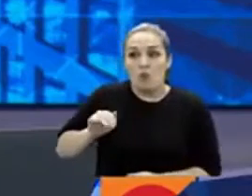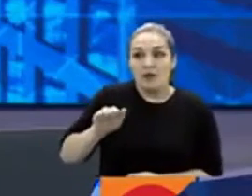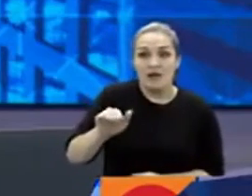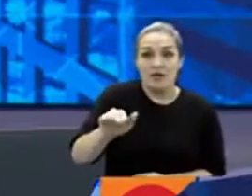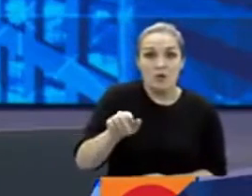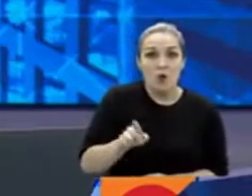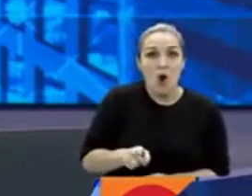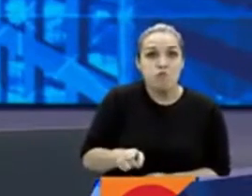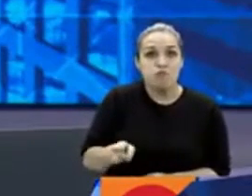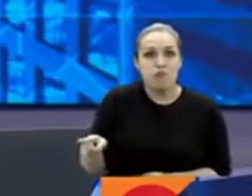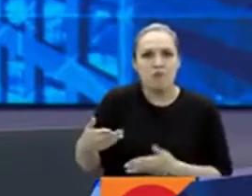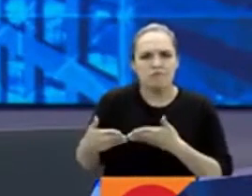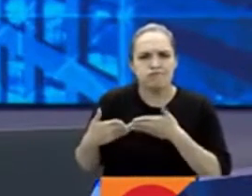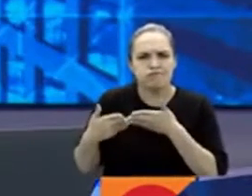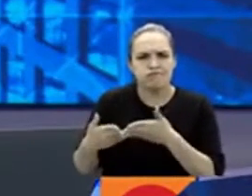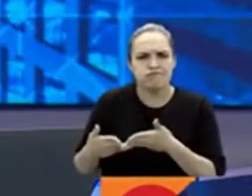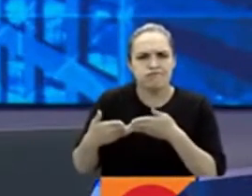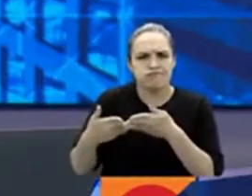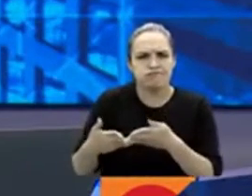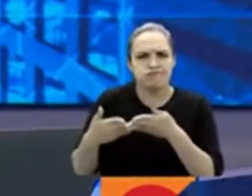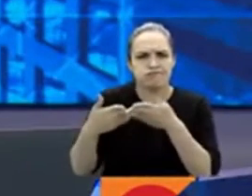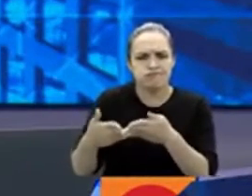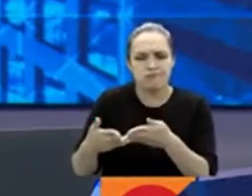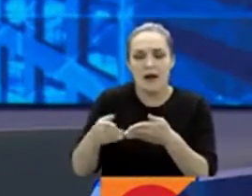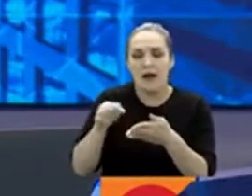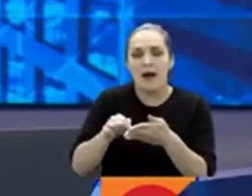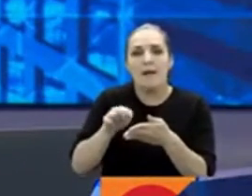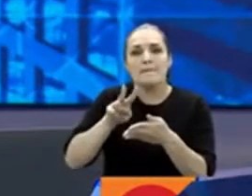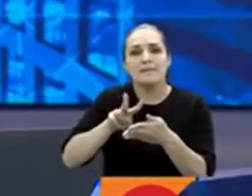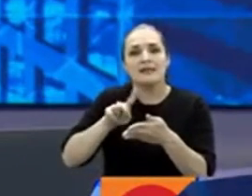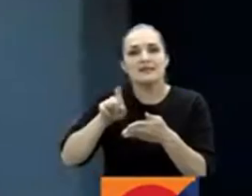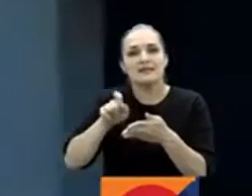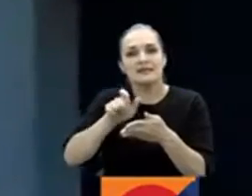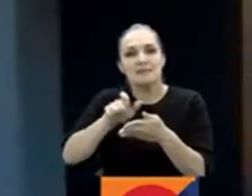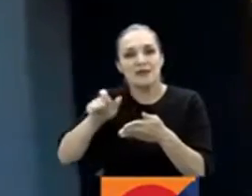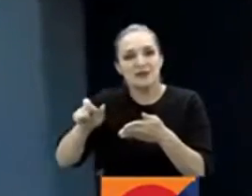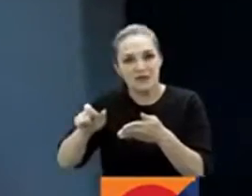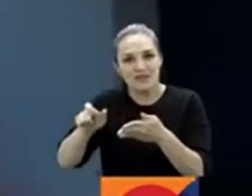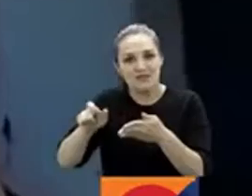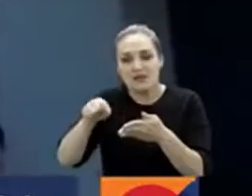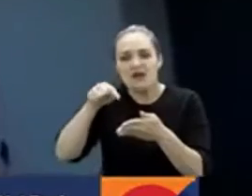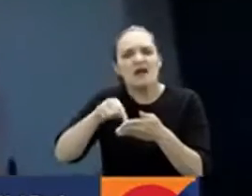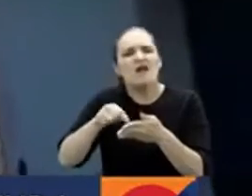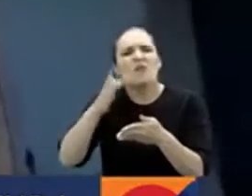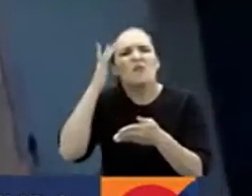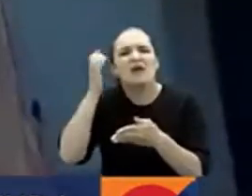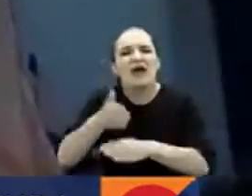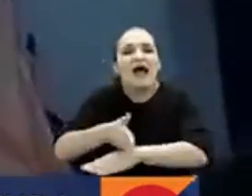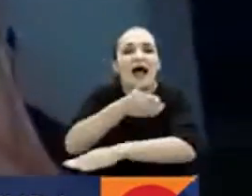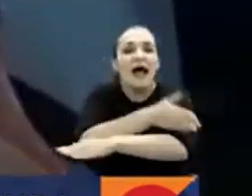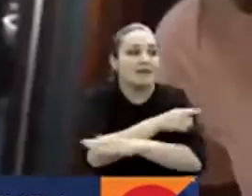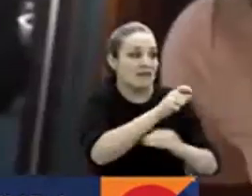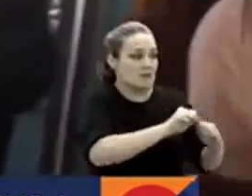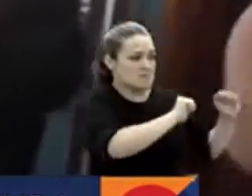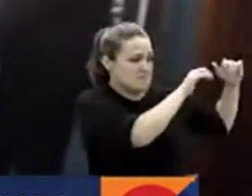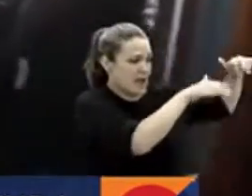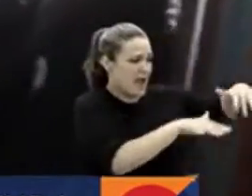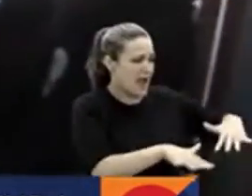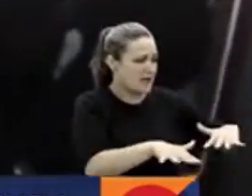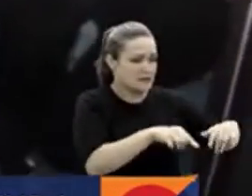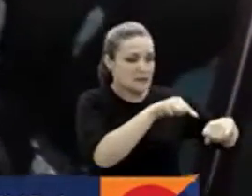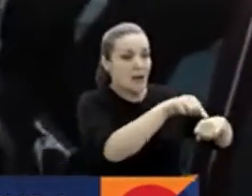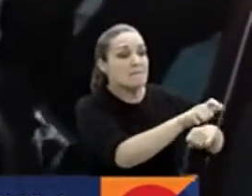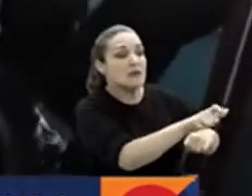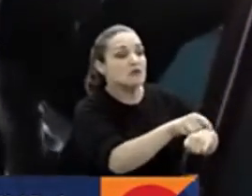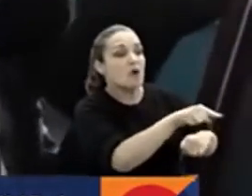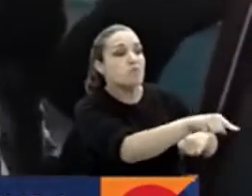en barco 26 personas que quedaron atrapadas en Tumaco por el derrumbe en la vía panamericana. El recorrido por vía marítima duró cerca